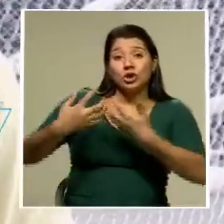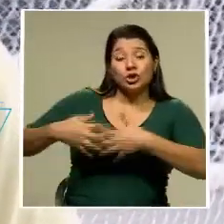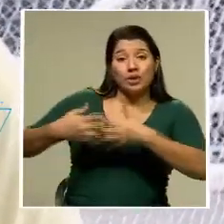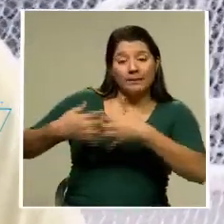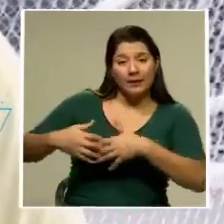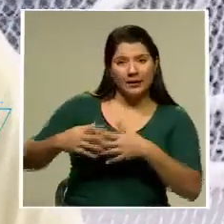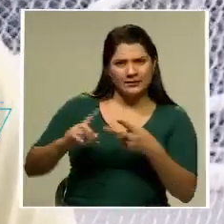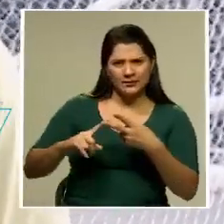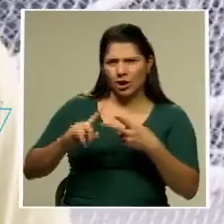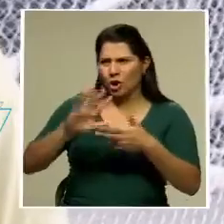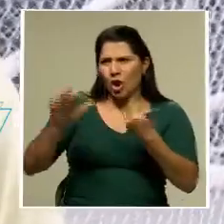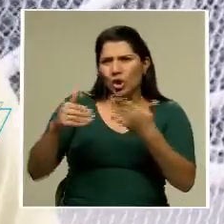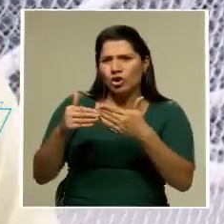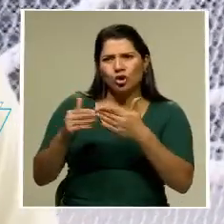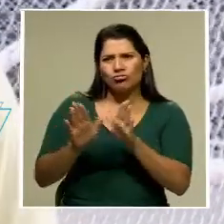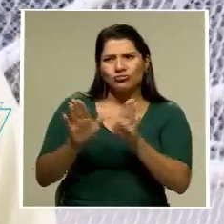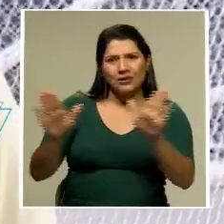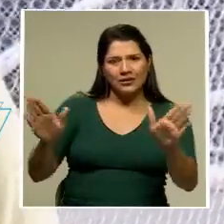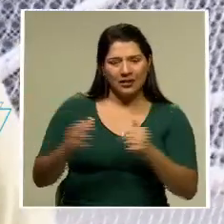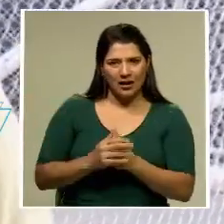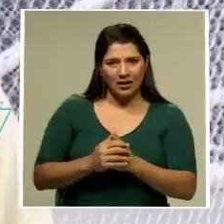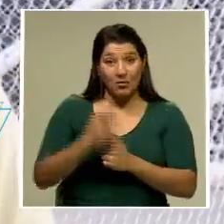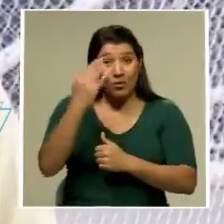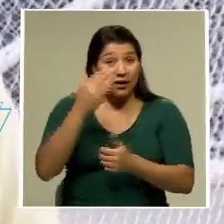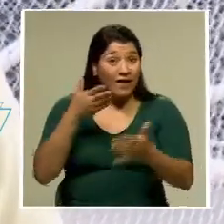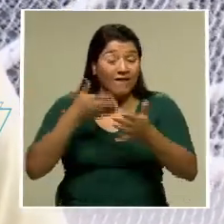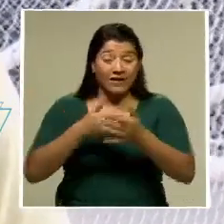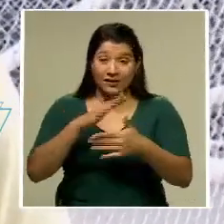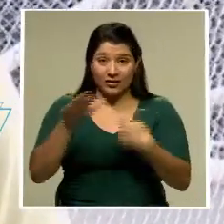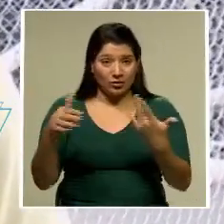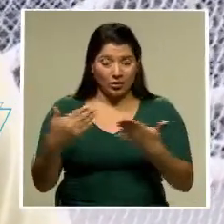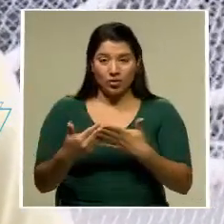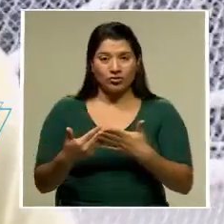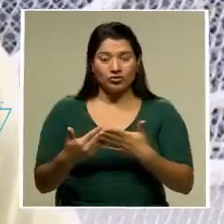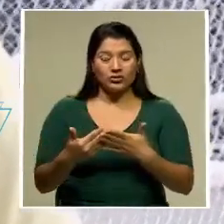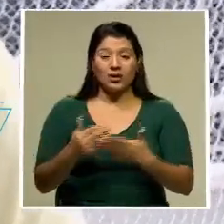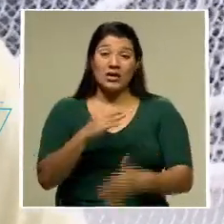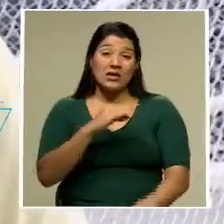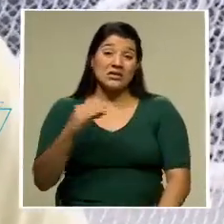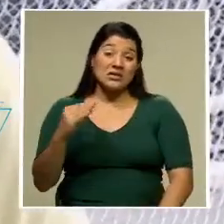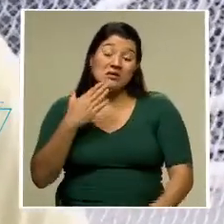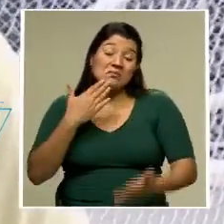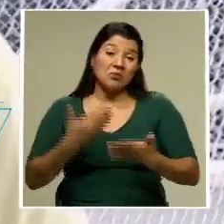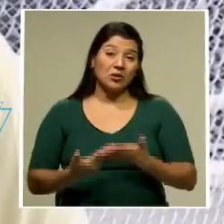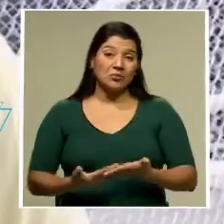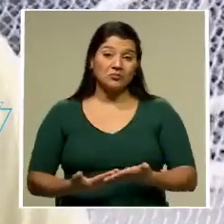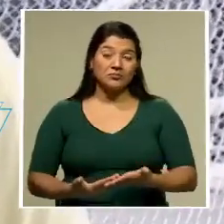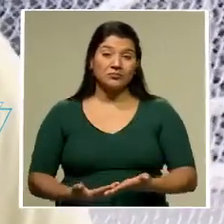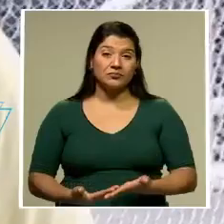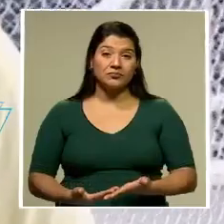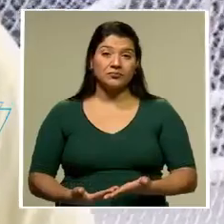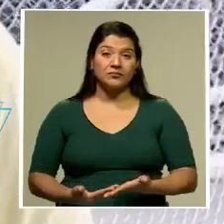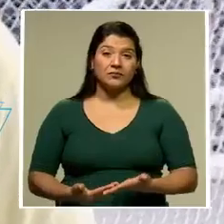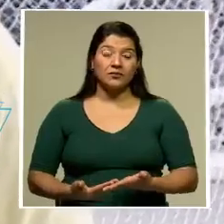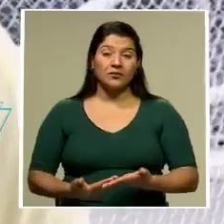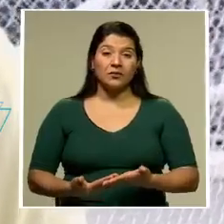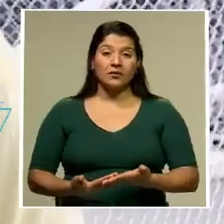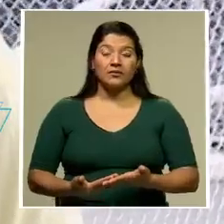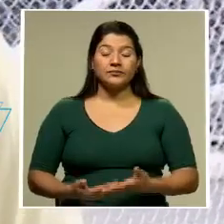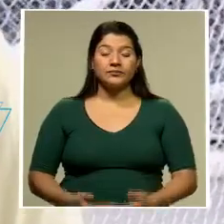en sí a toda la población, porque nos afecta a todos. Y Jay, aunque